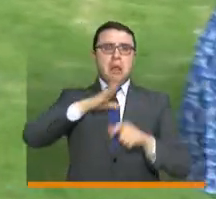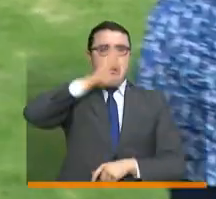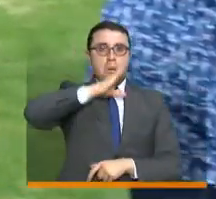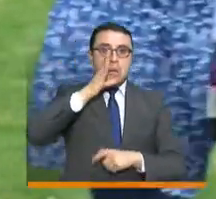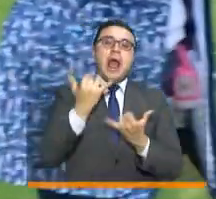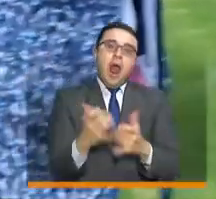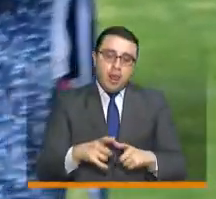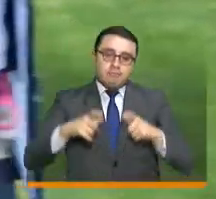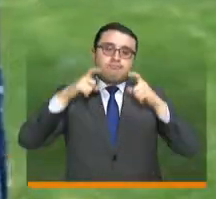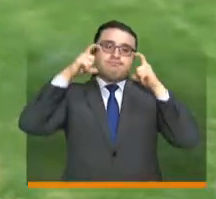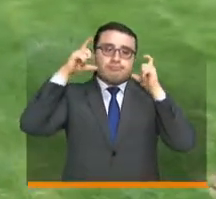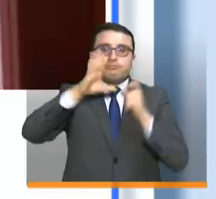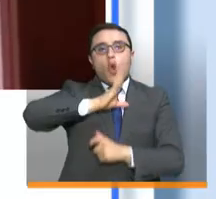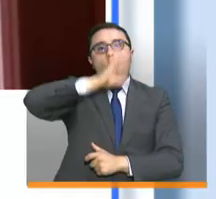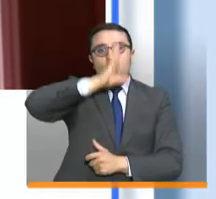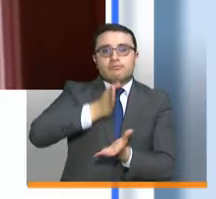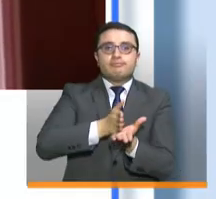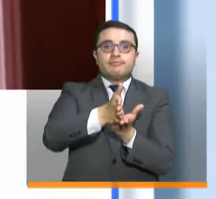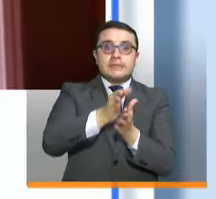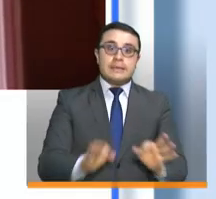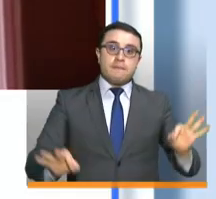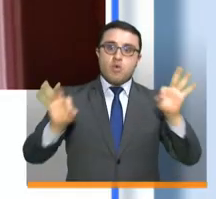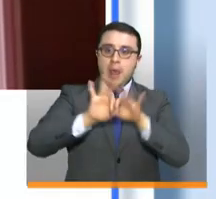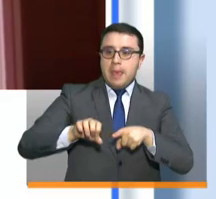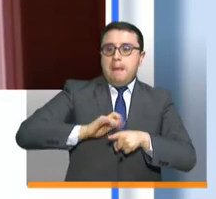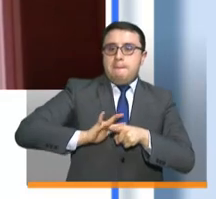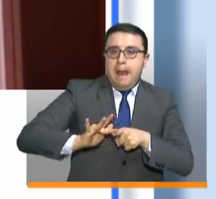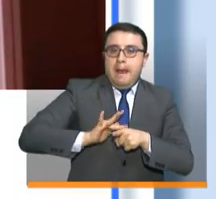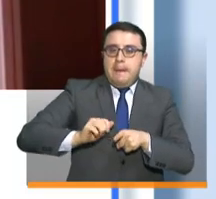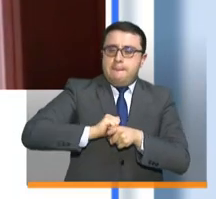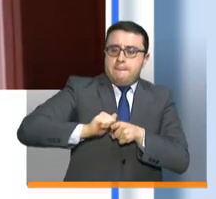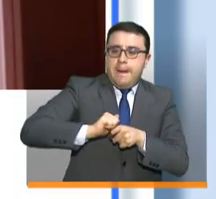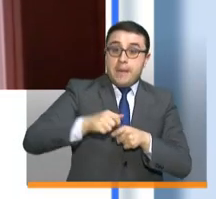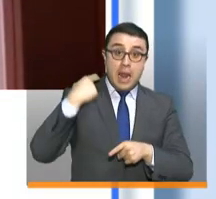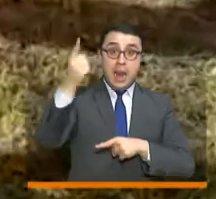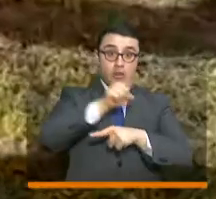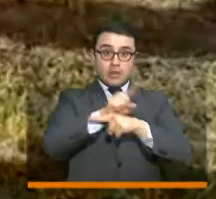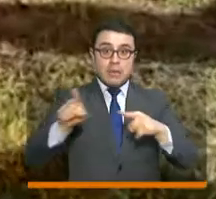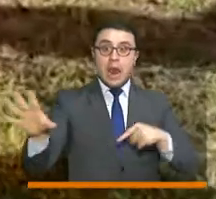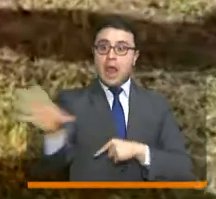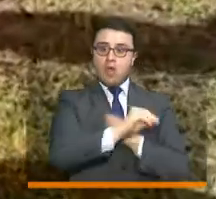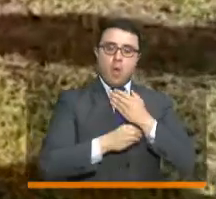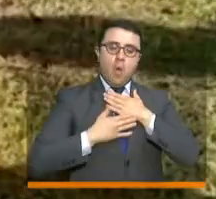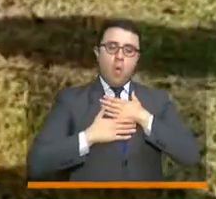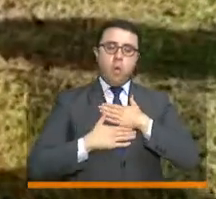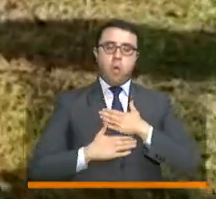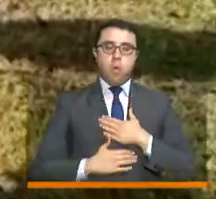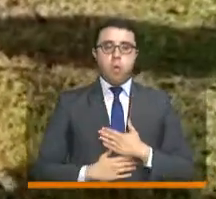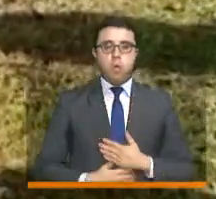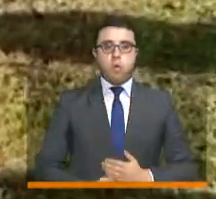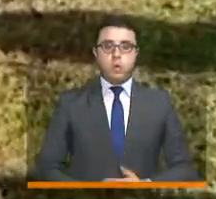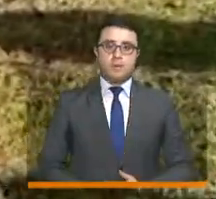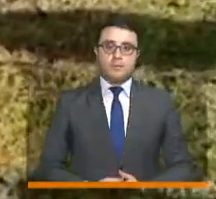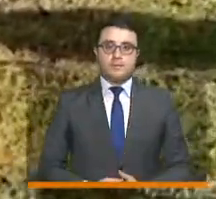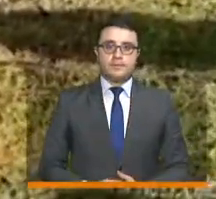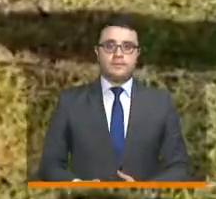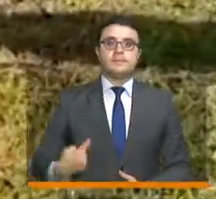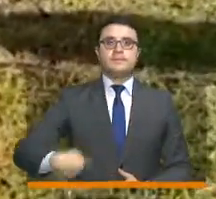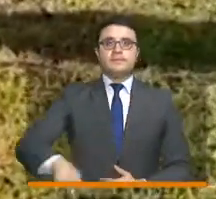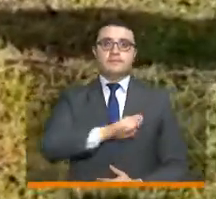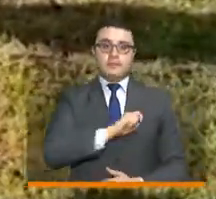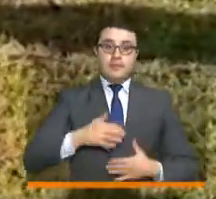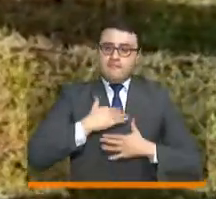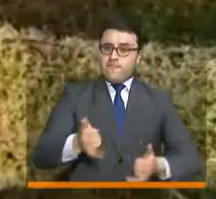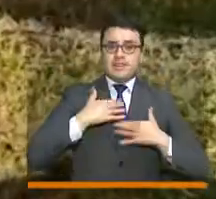acostumbramos, y necesitamos ir practicando para que la semana entrante ya estemos más tranquilos. Estamos muy felices, en la